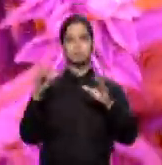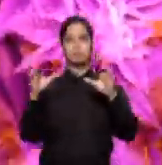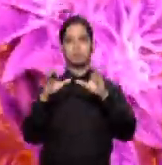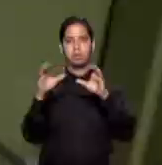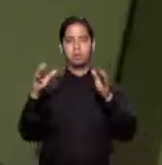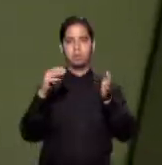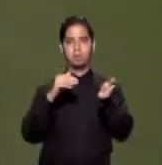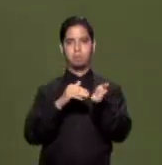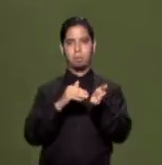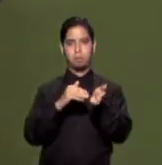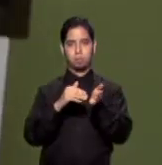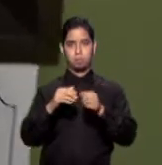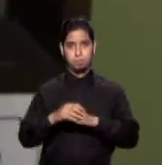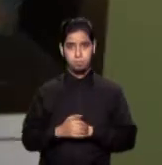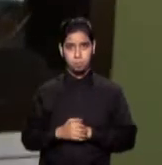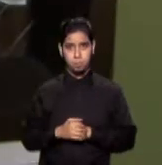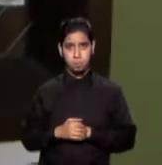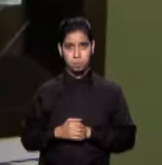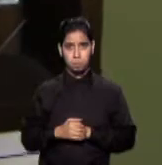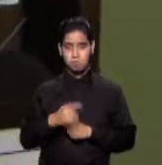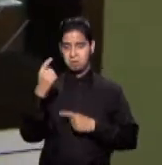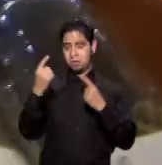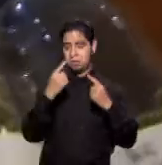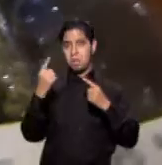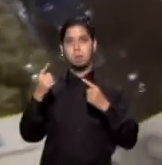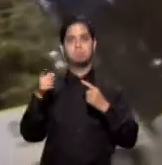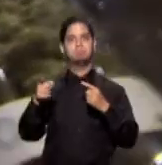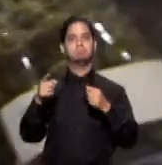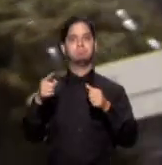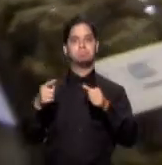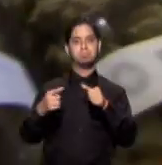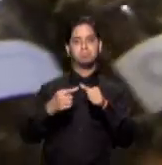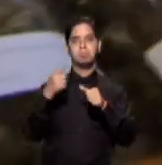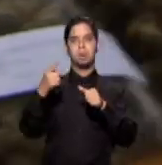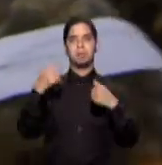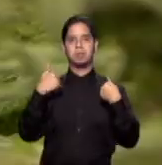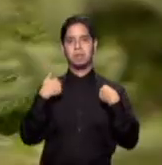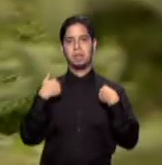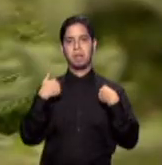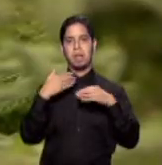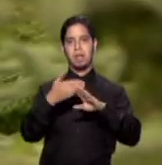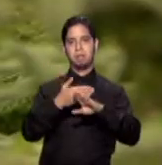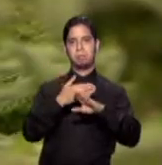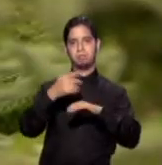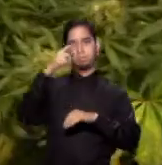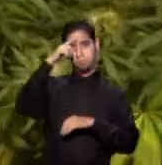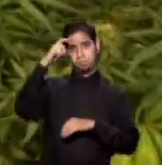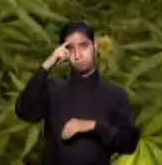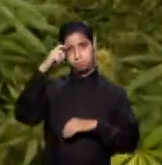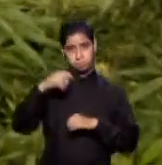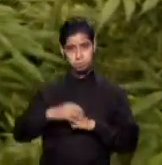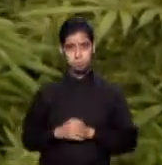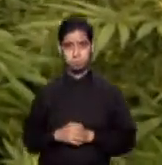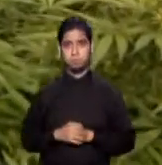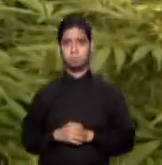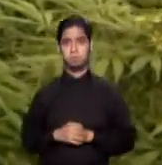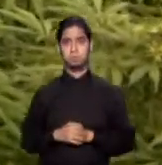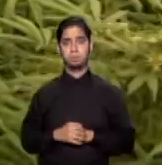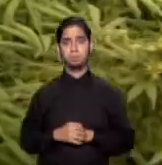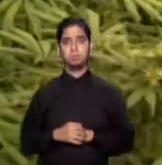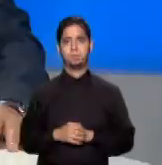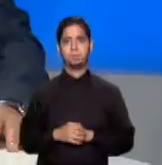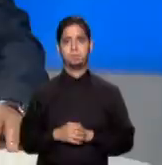primeros pacientes tengan acceso al cannabis medicinal a finales del verano. Mayra Acevedo, Noticias